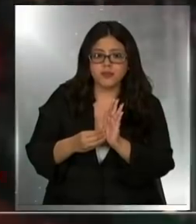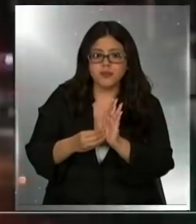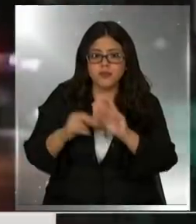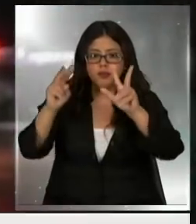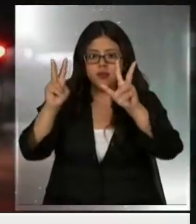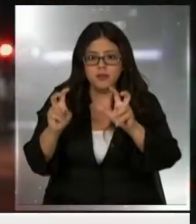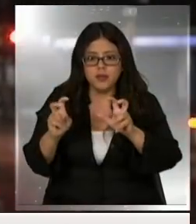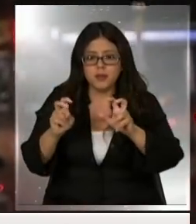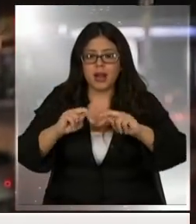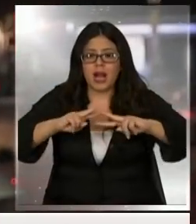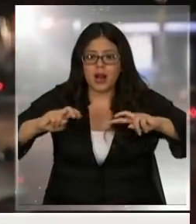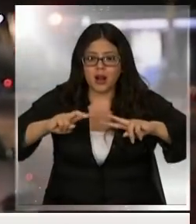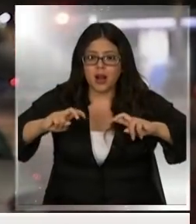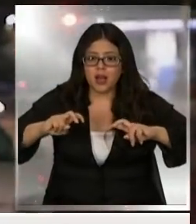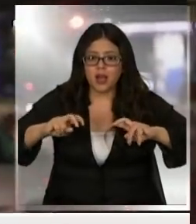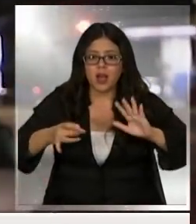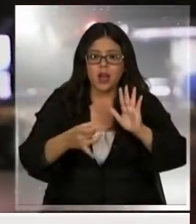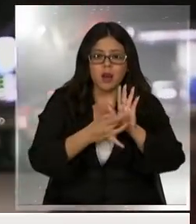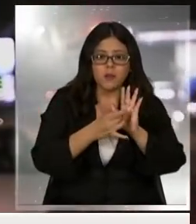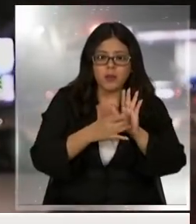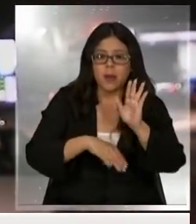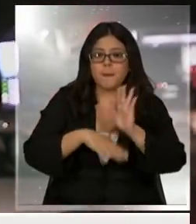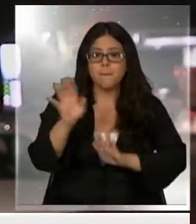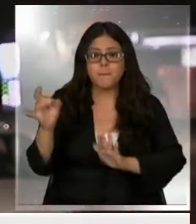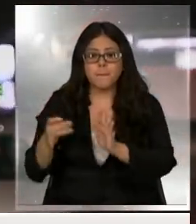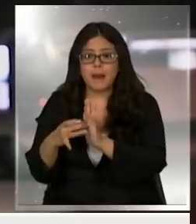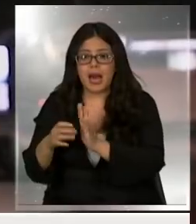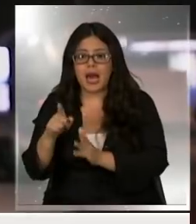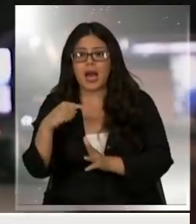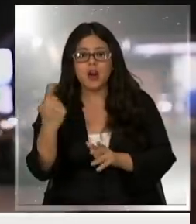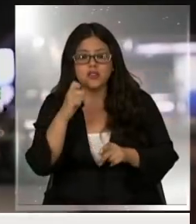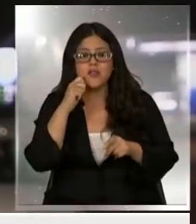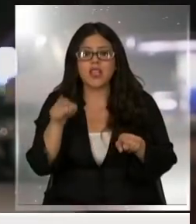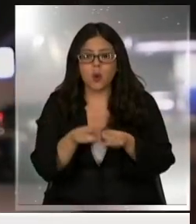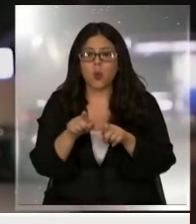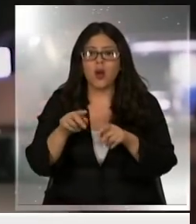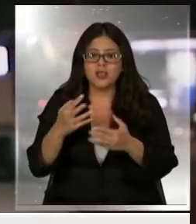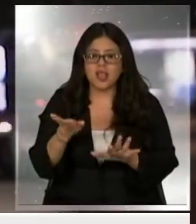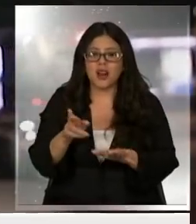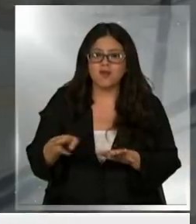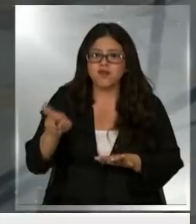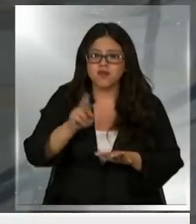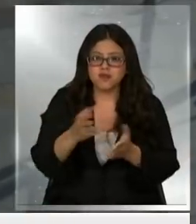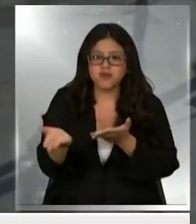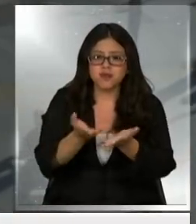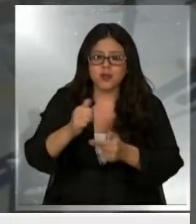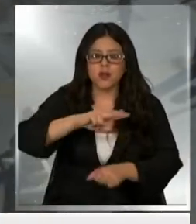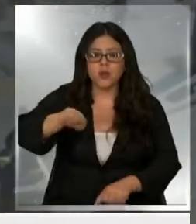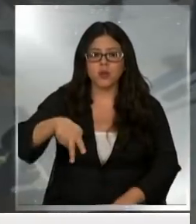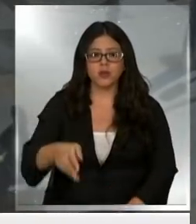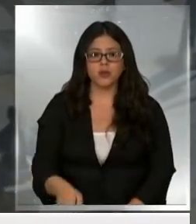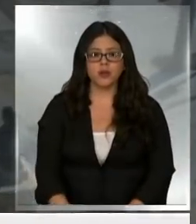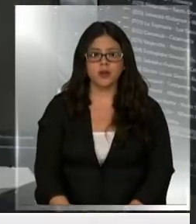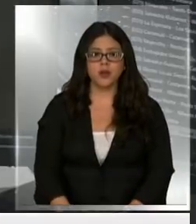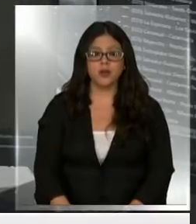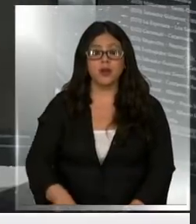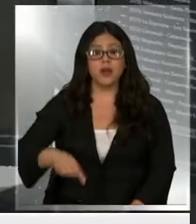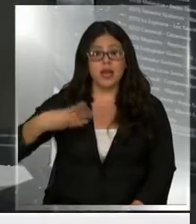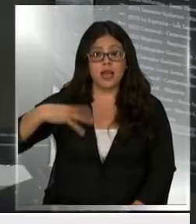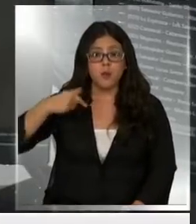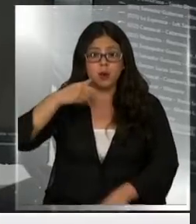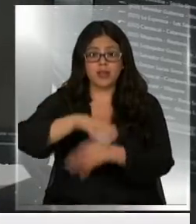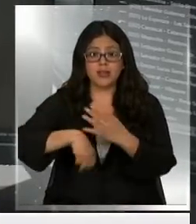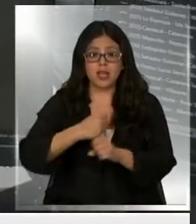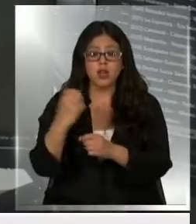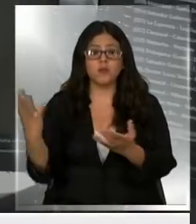es nuestro análisis criminal. Donde están ocurriendo más delitos, nosotros reforzamos nuestro servicio. El municipio este año